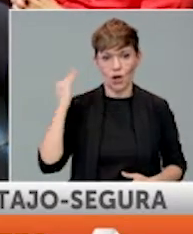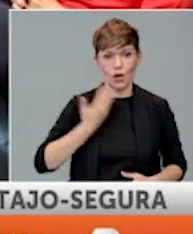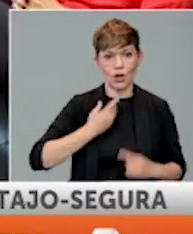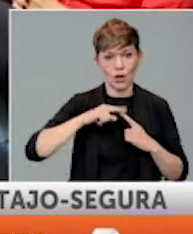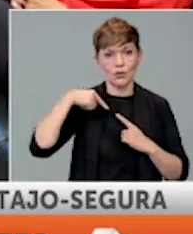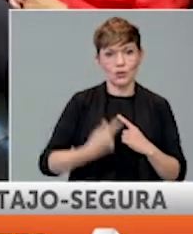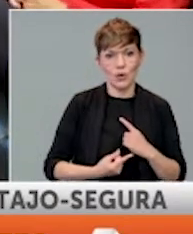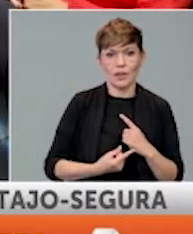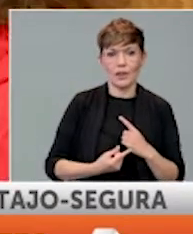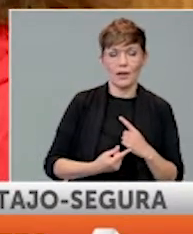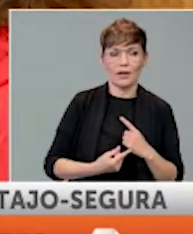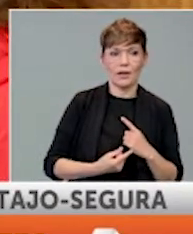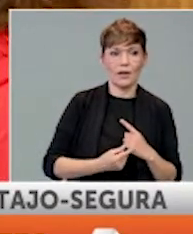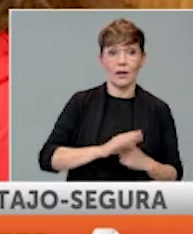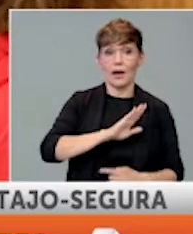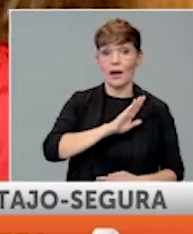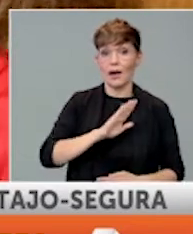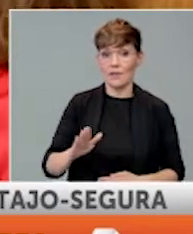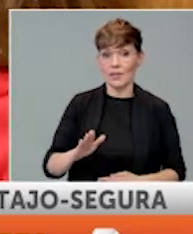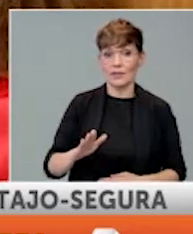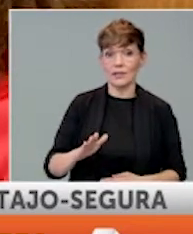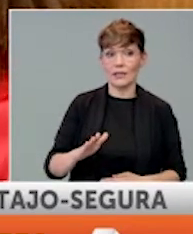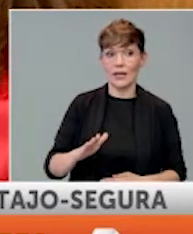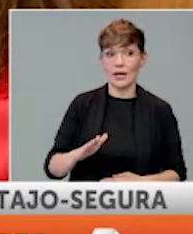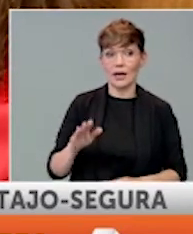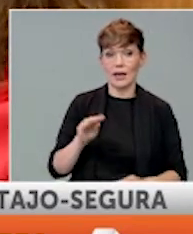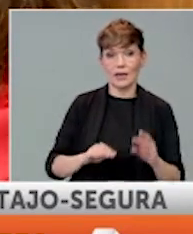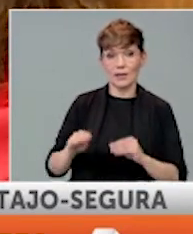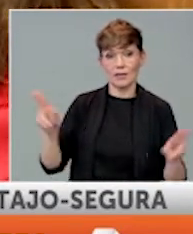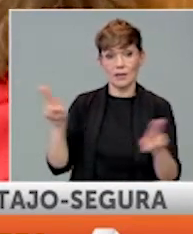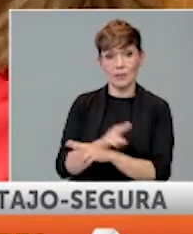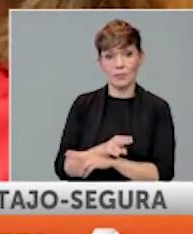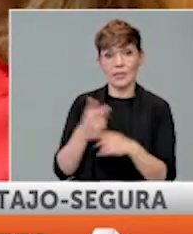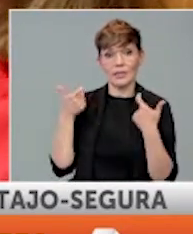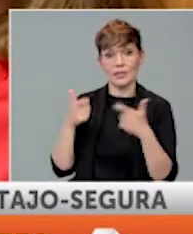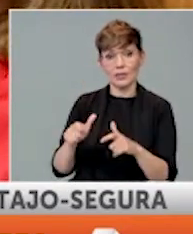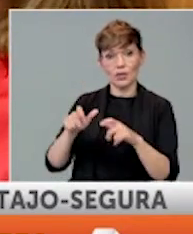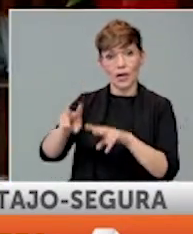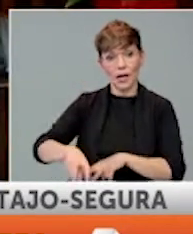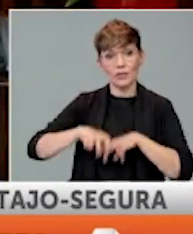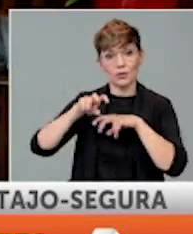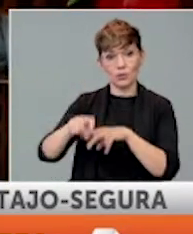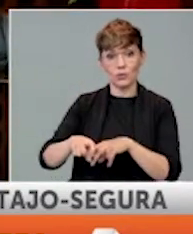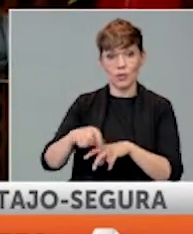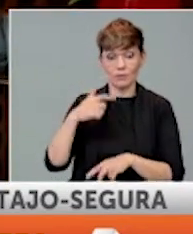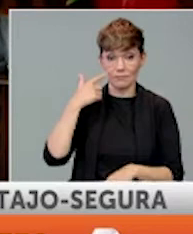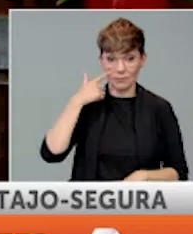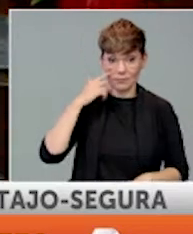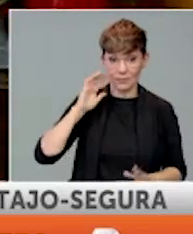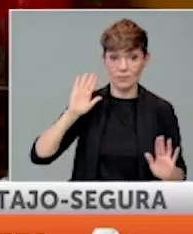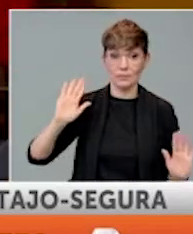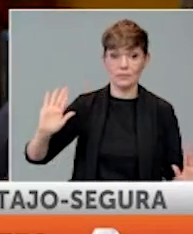al primer tejido que se va a hacer un daño posiblemente irreparable es al sector agro. Y ojo, si yo